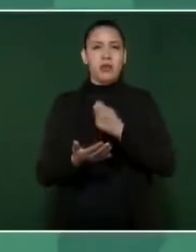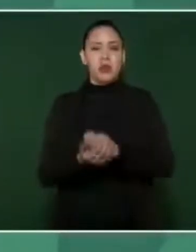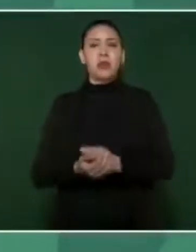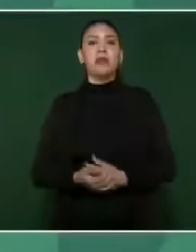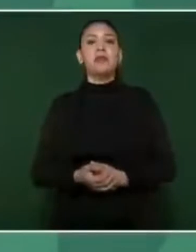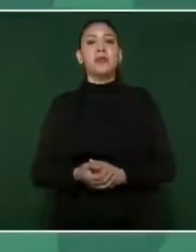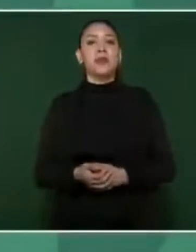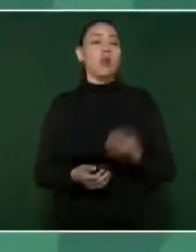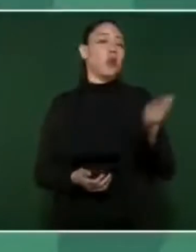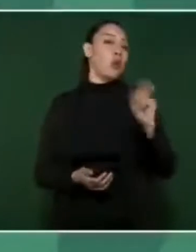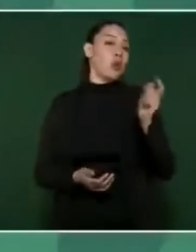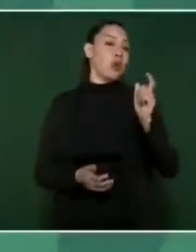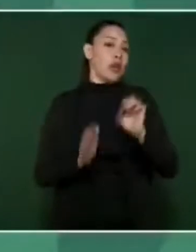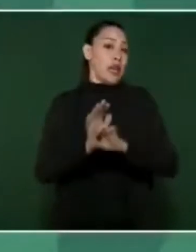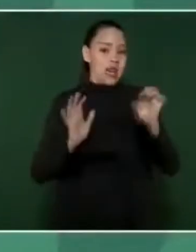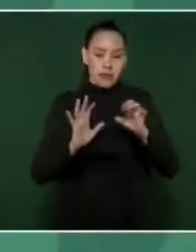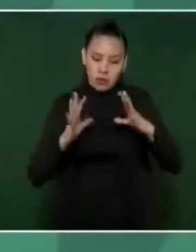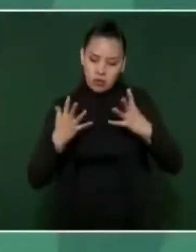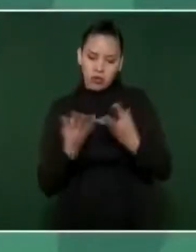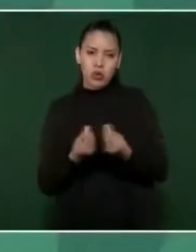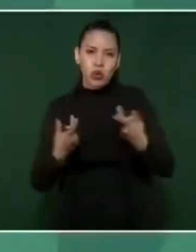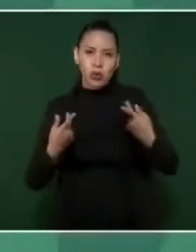cuando un pueblo